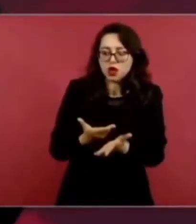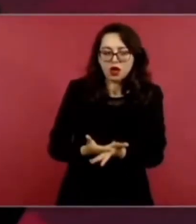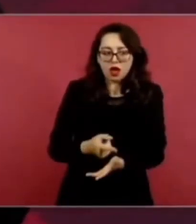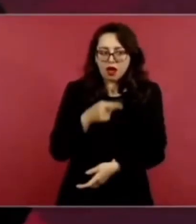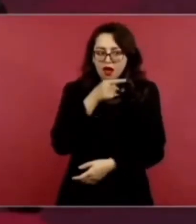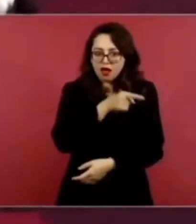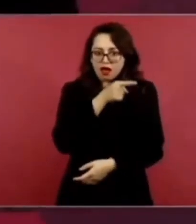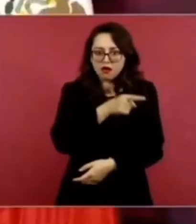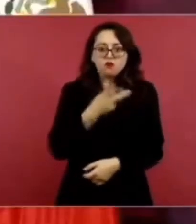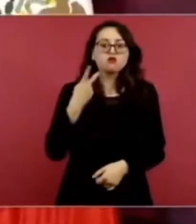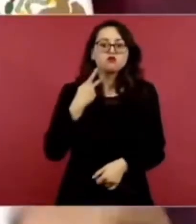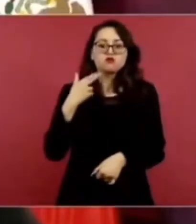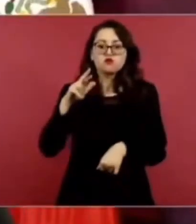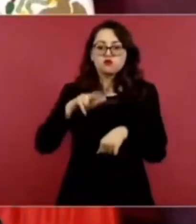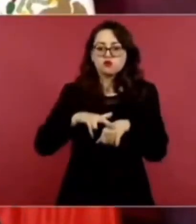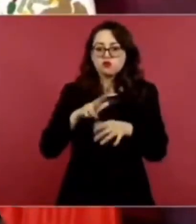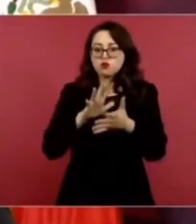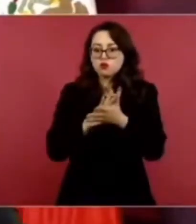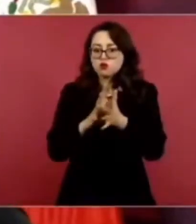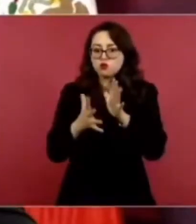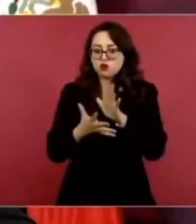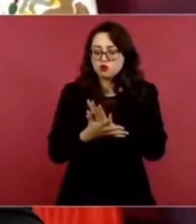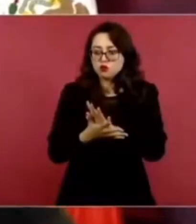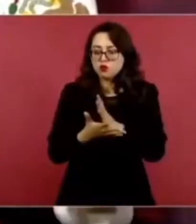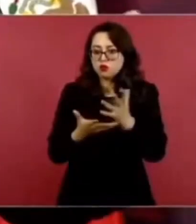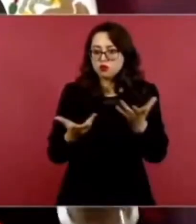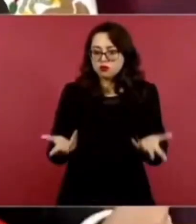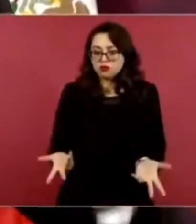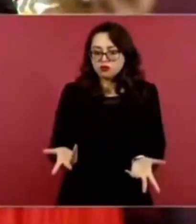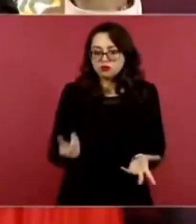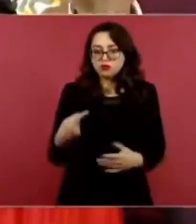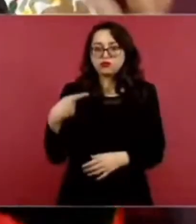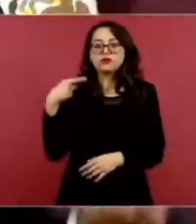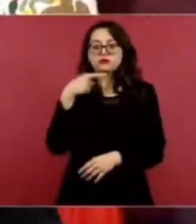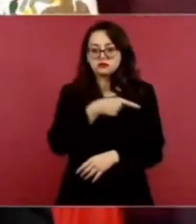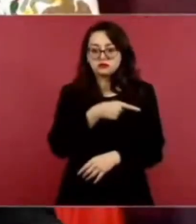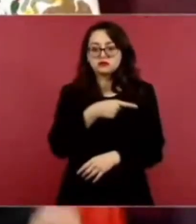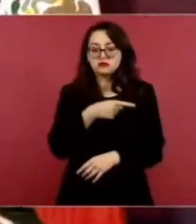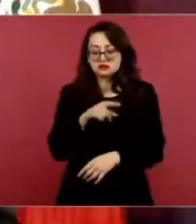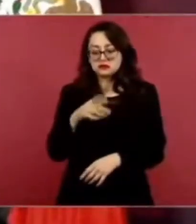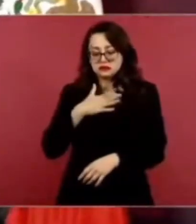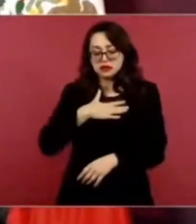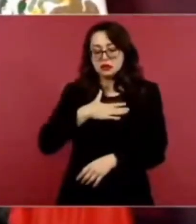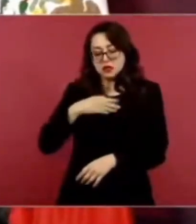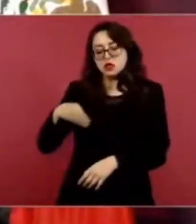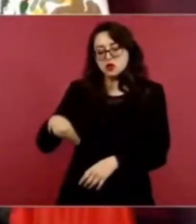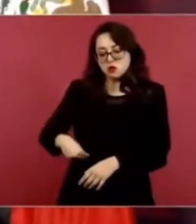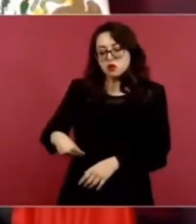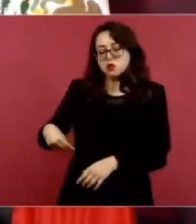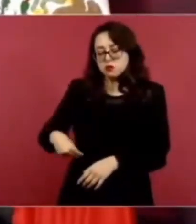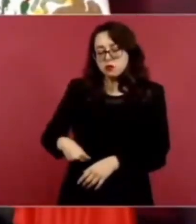él está hasta en un video, se había declarado responsable.